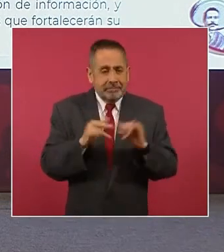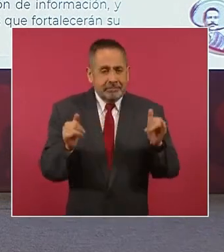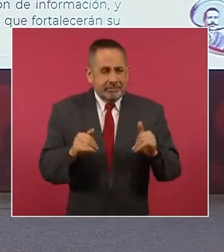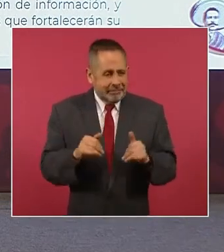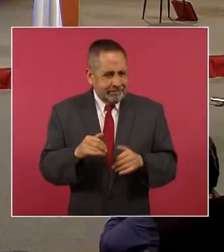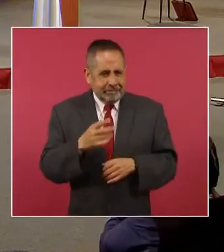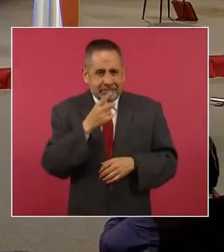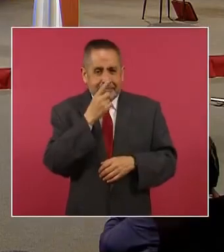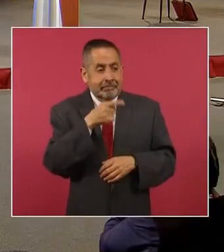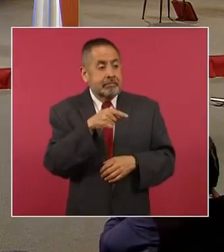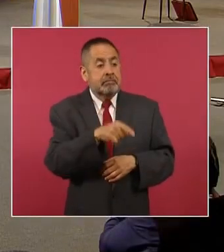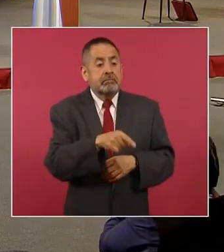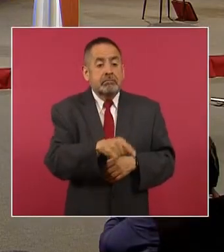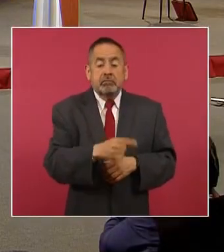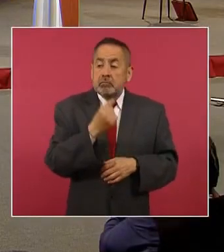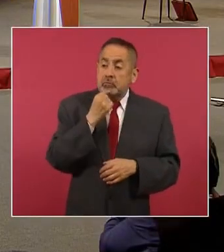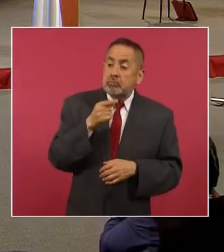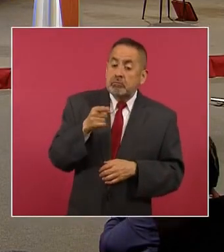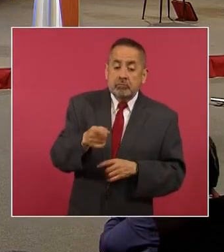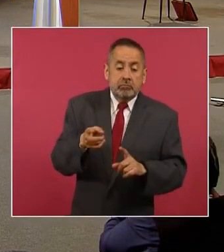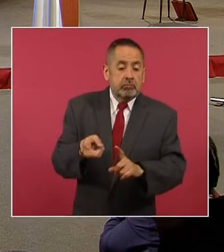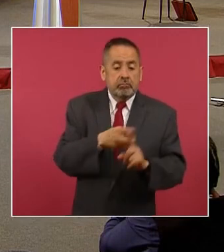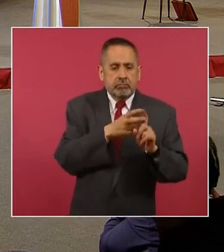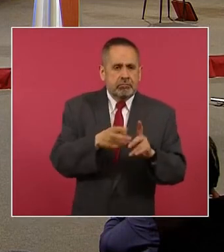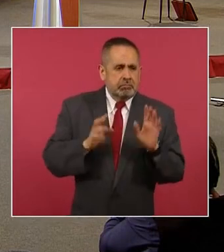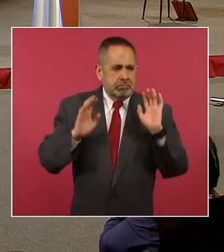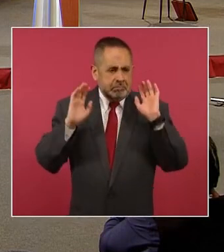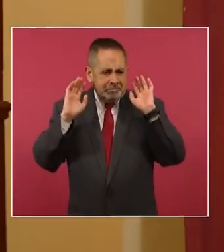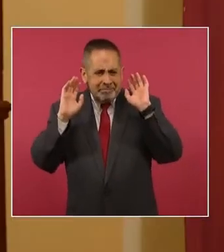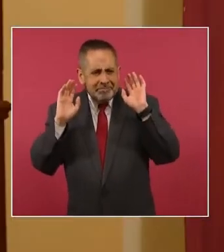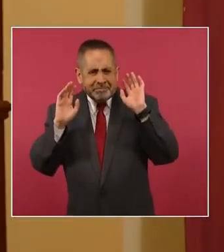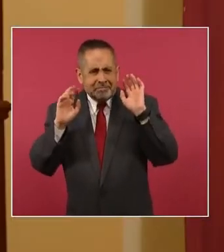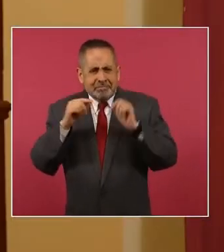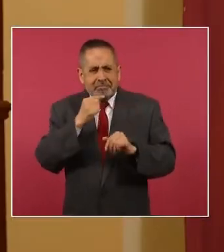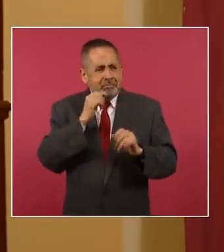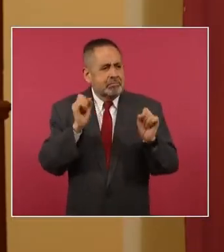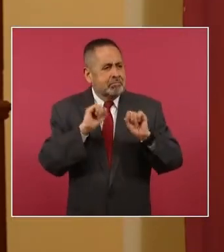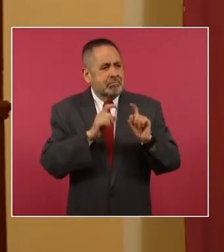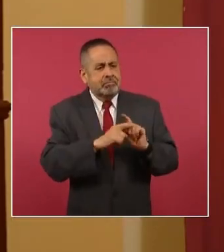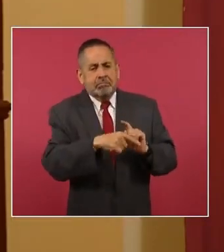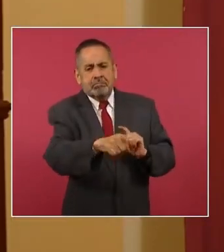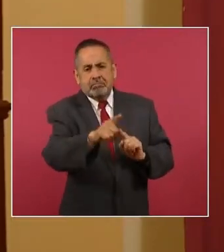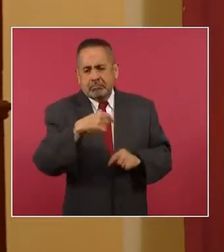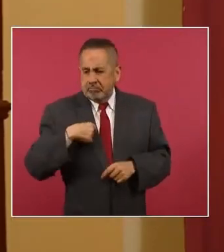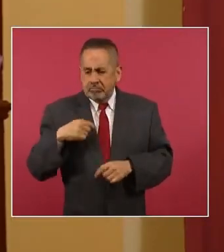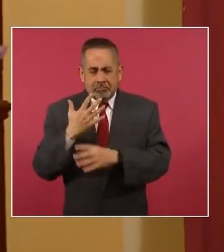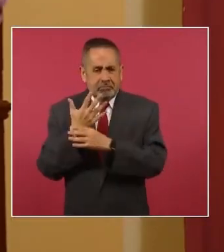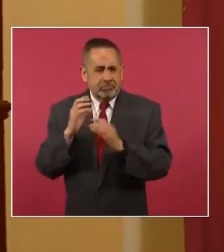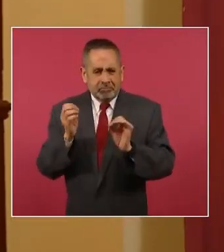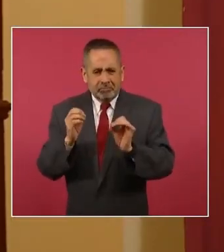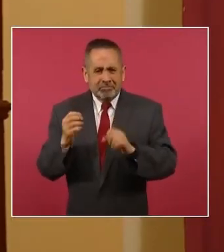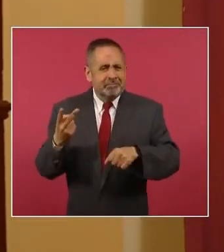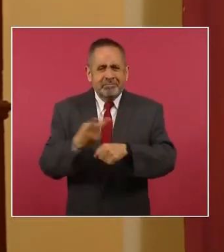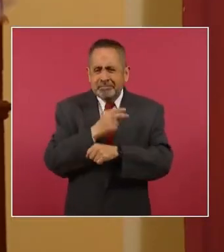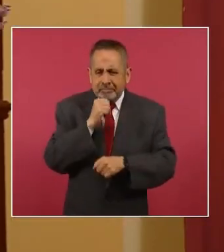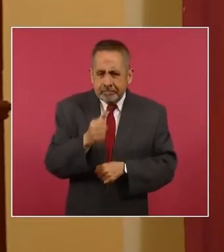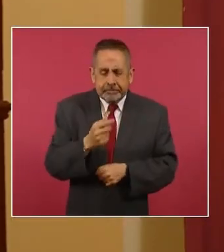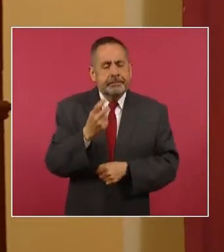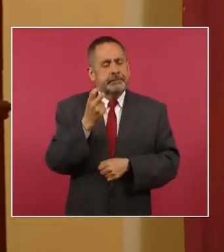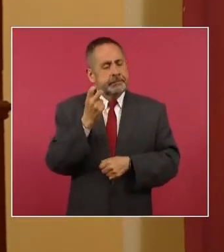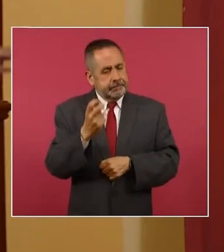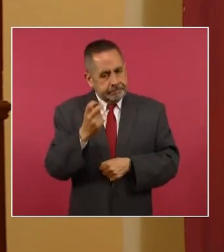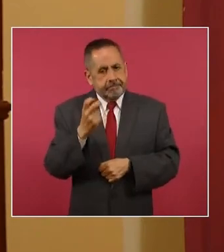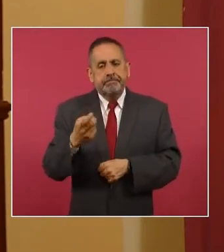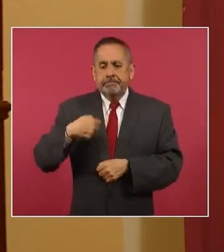que le dicen que secuestró estaba corriendo ahí y no sucedieron estos hechos. Entonces,